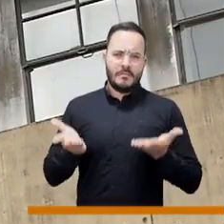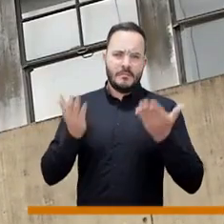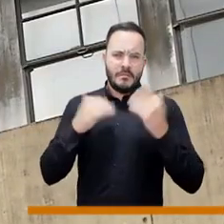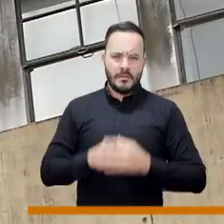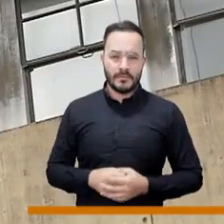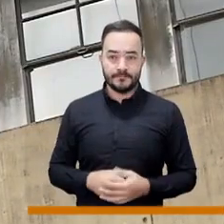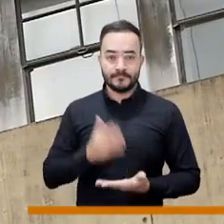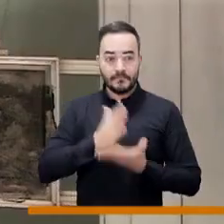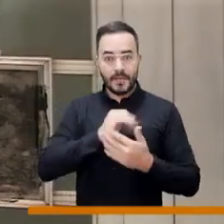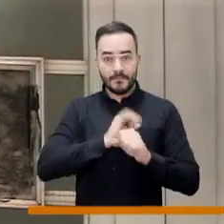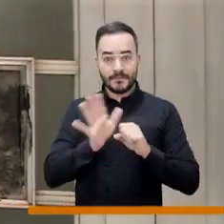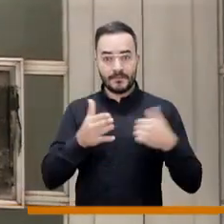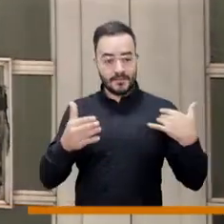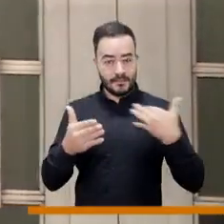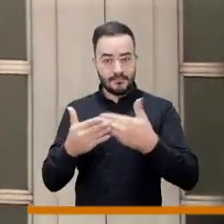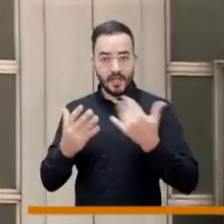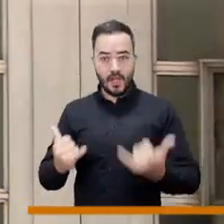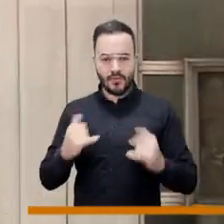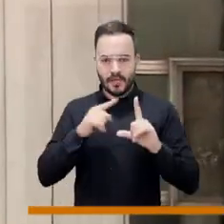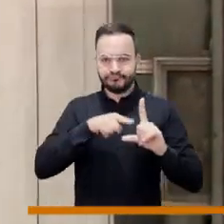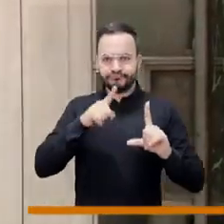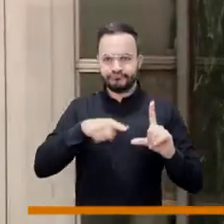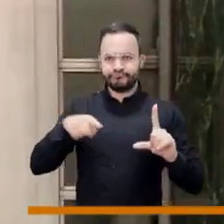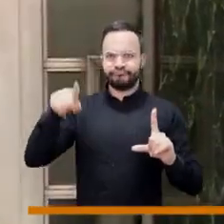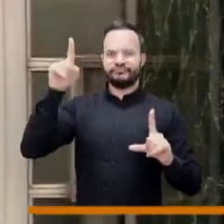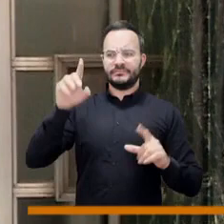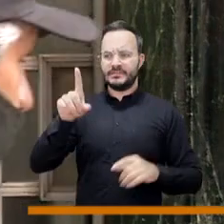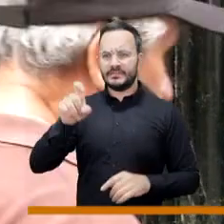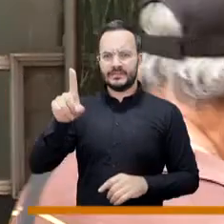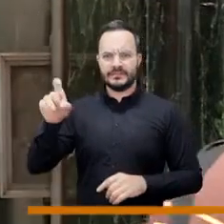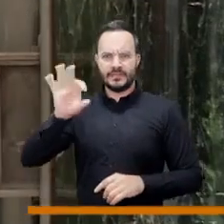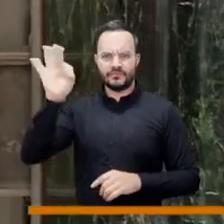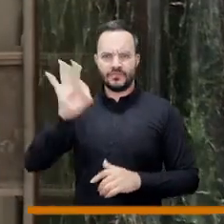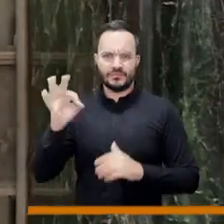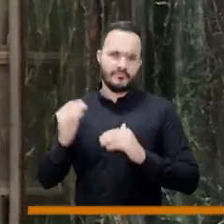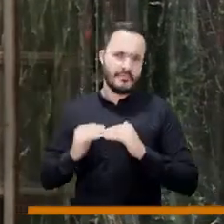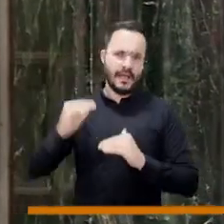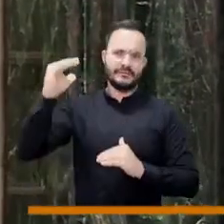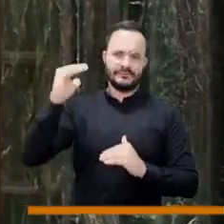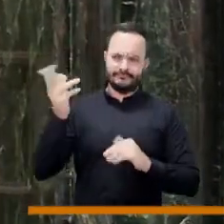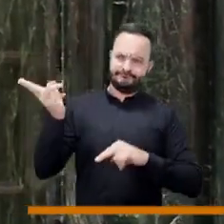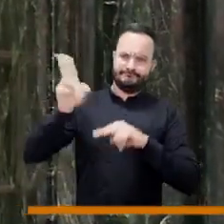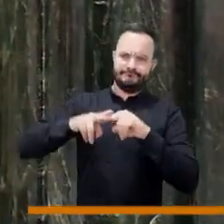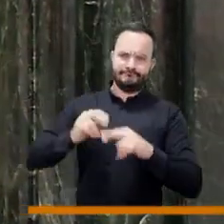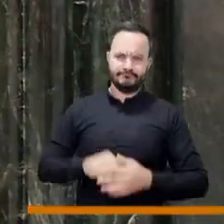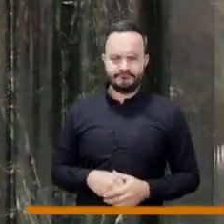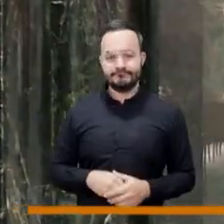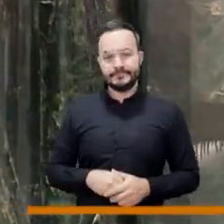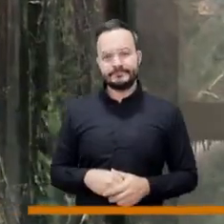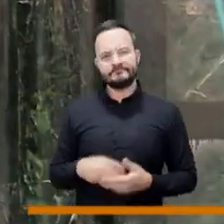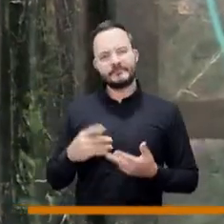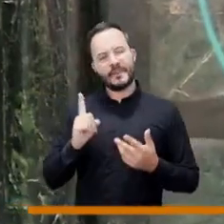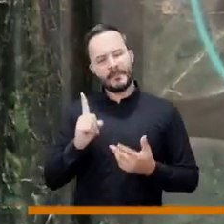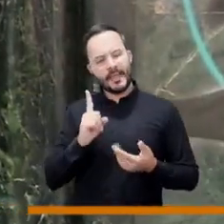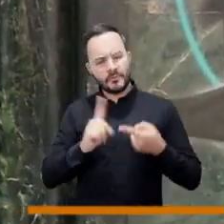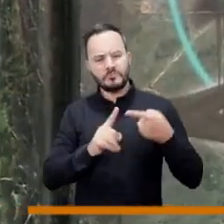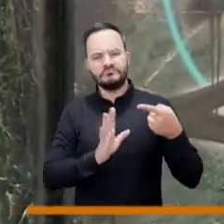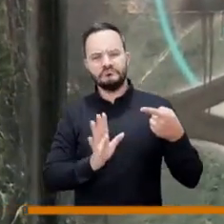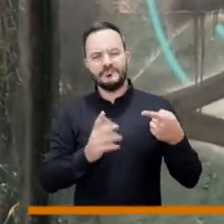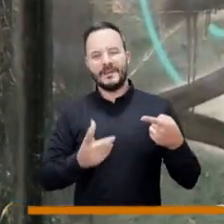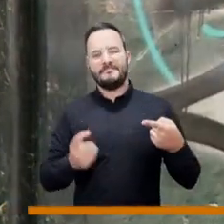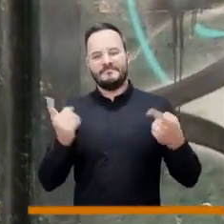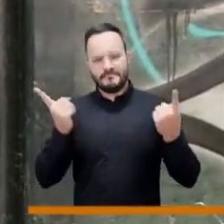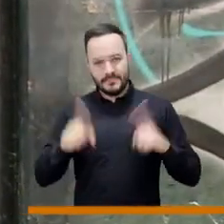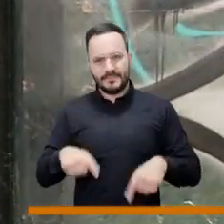ha llegado ahora, después de pandemia, hasta un 66%. Pero además de eso, lo que nos preocupa es